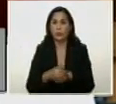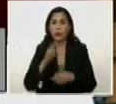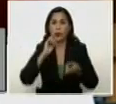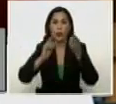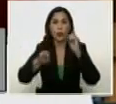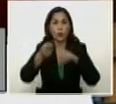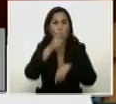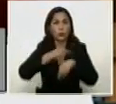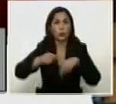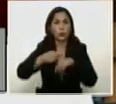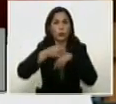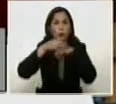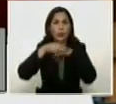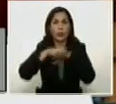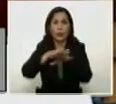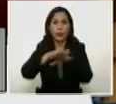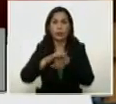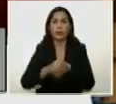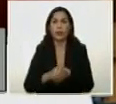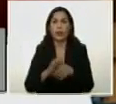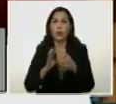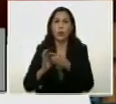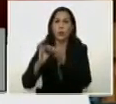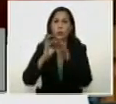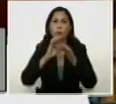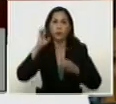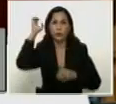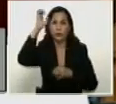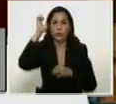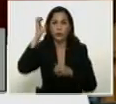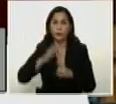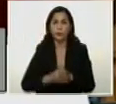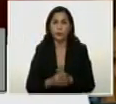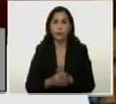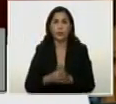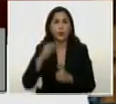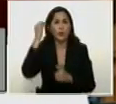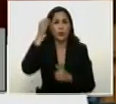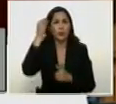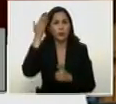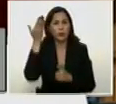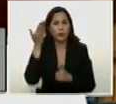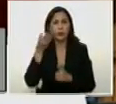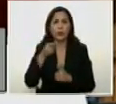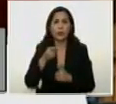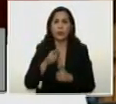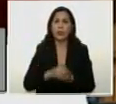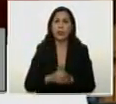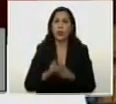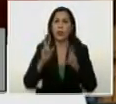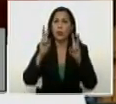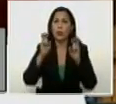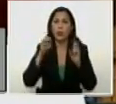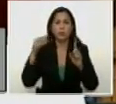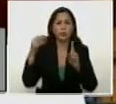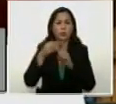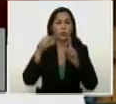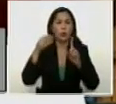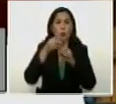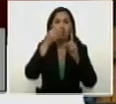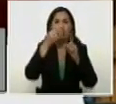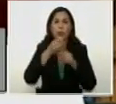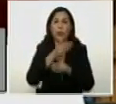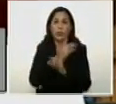algunos gobiernos que integran la Unión Europea. Considerando que esta nueva agresión en contra